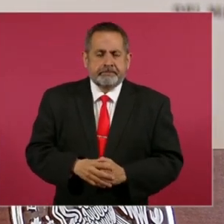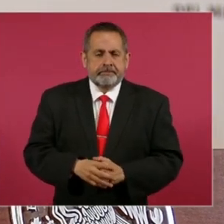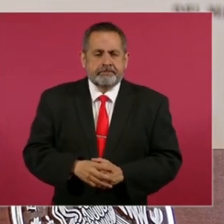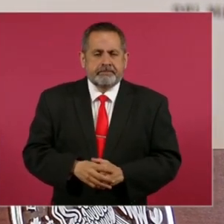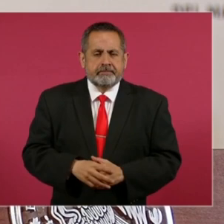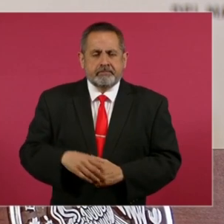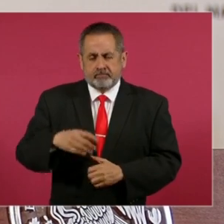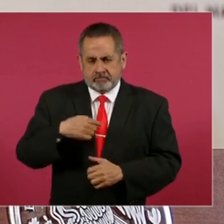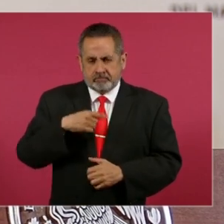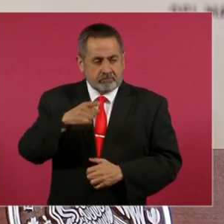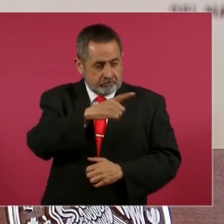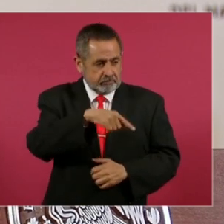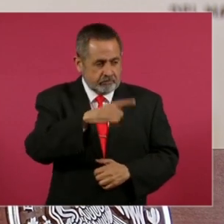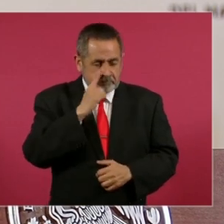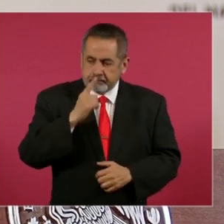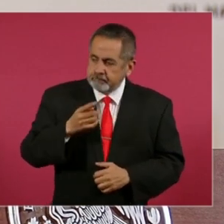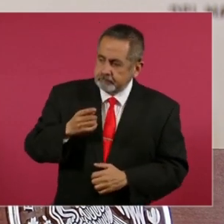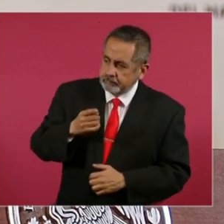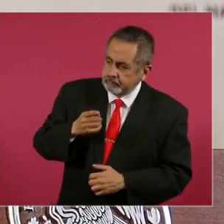se cercioraron,